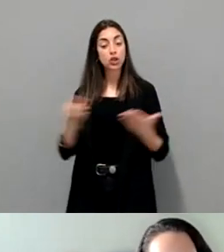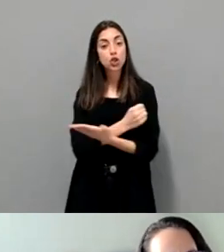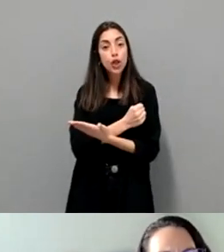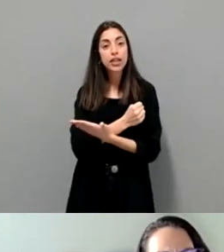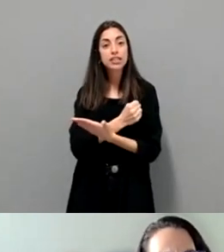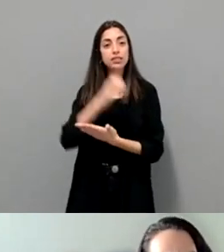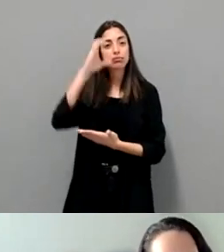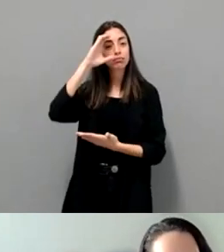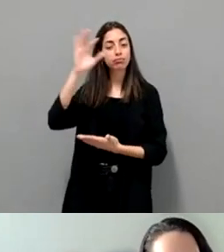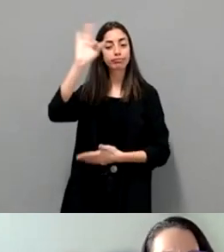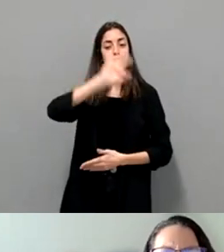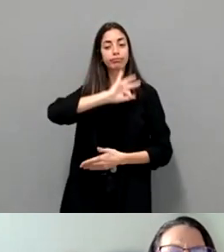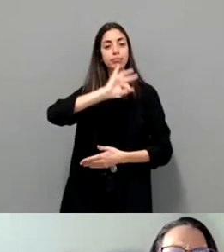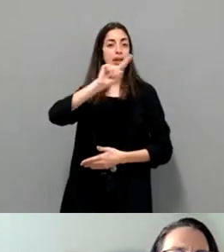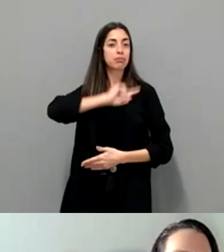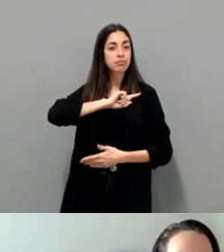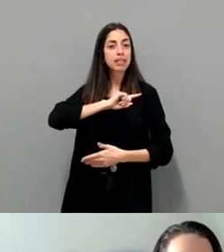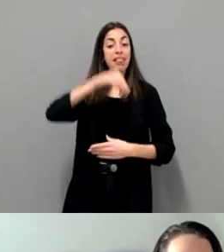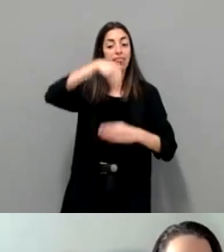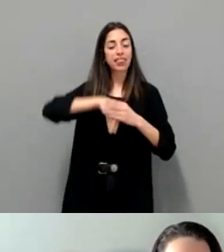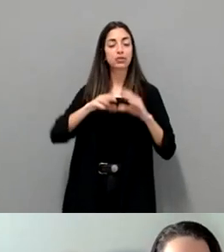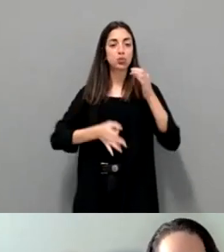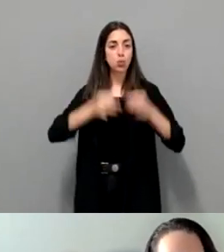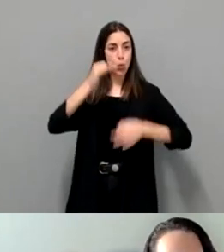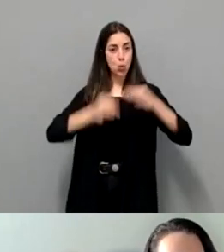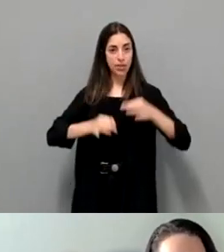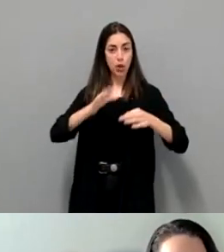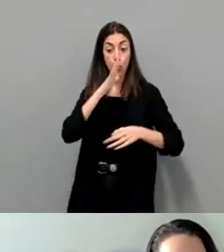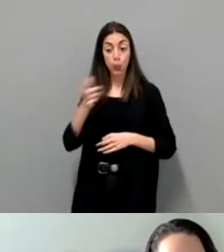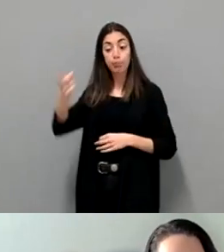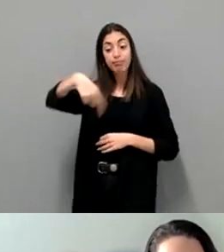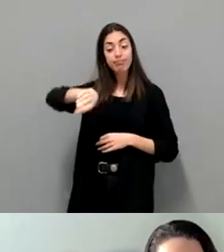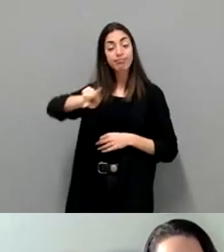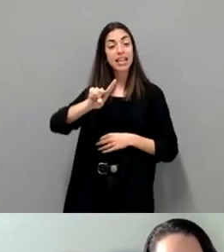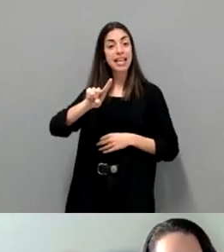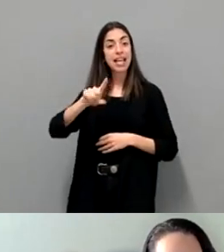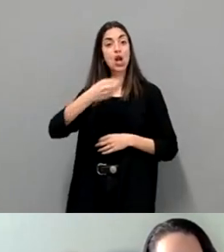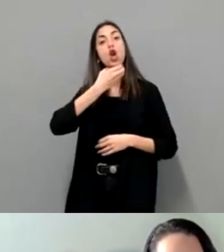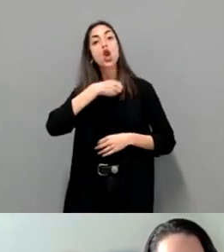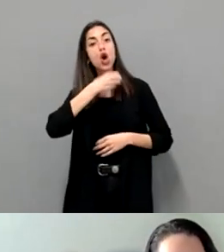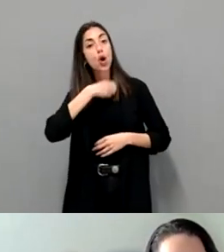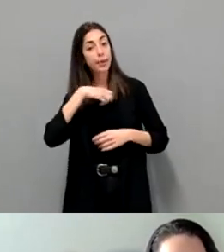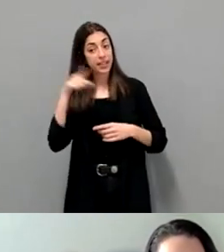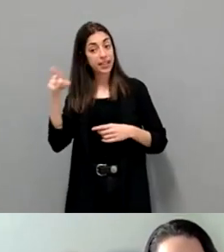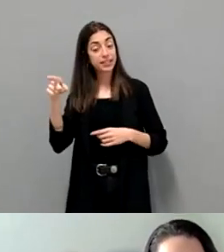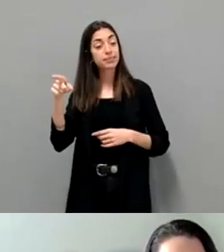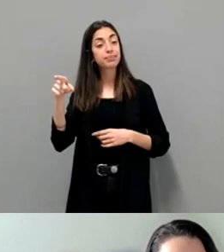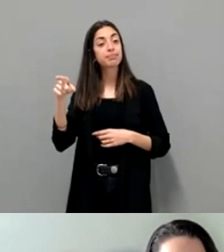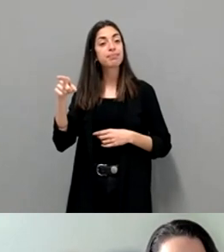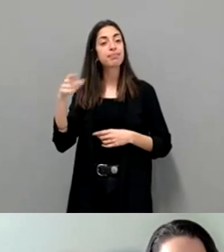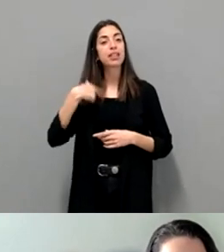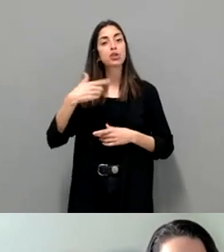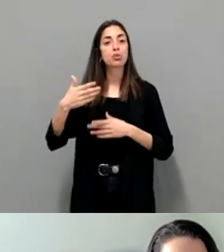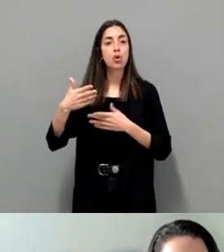ser escuchadas en juicio. Porque ellas, las logopedas, allanan el camino